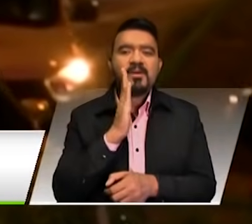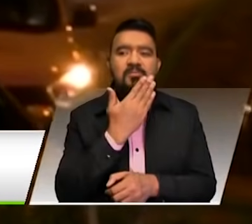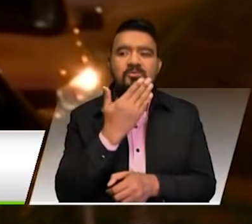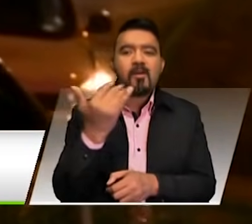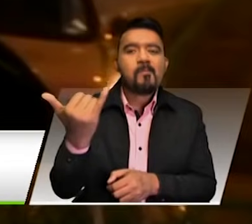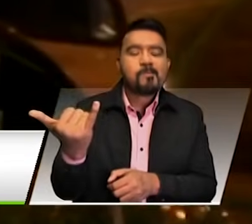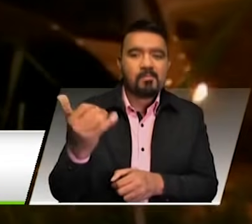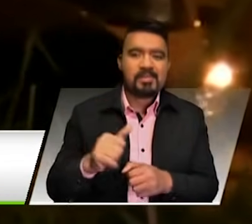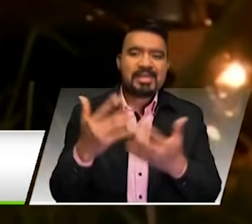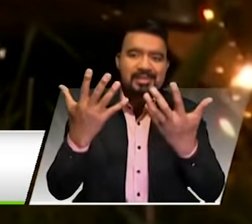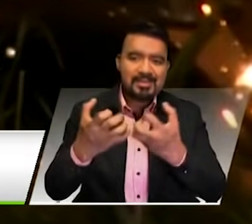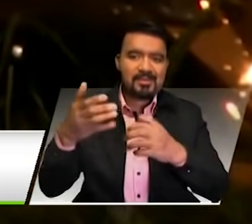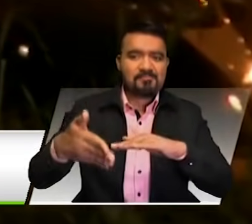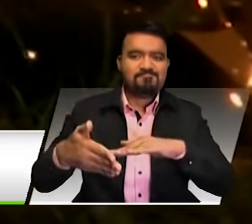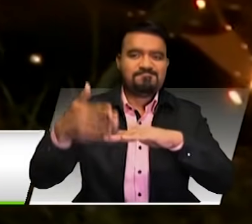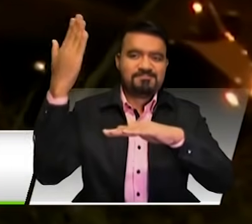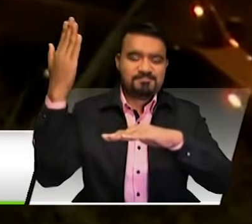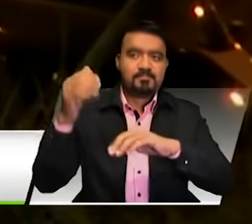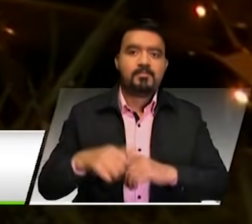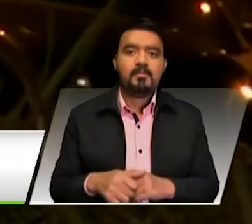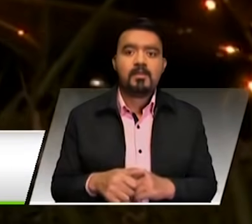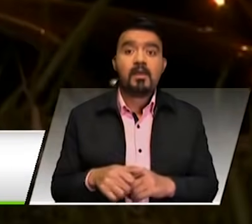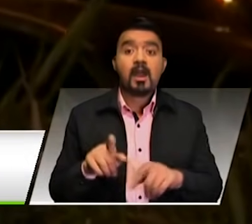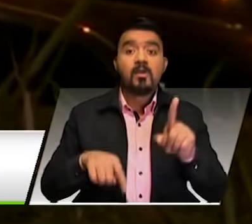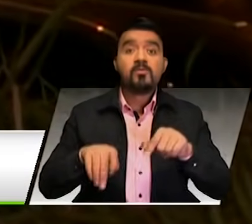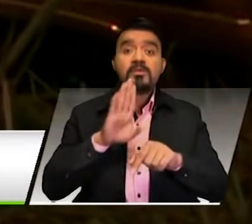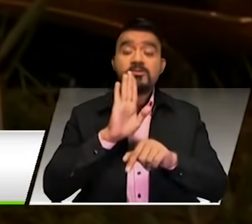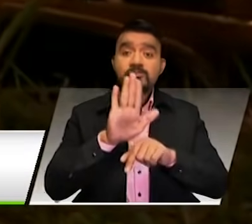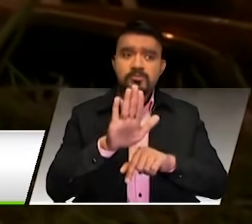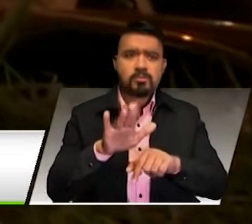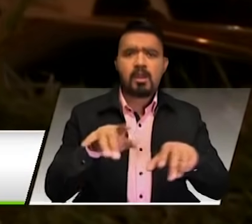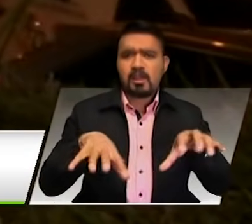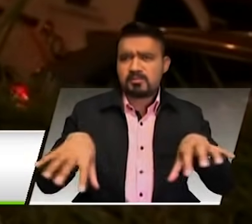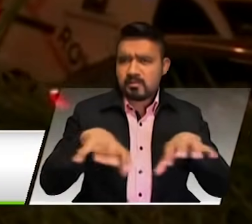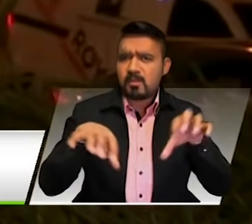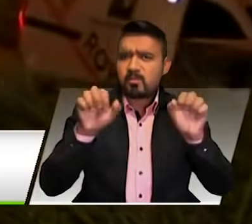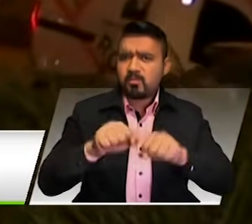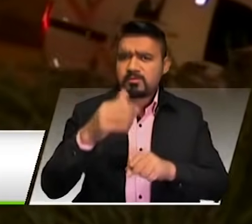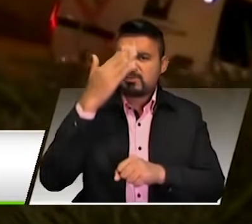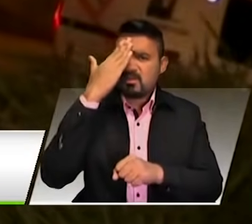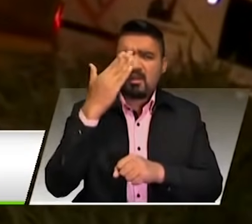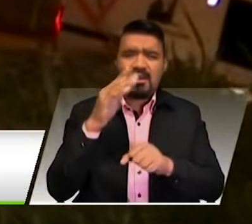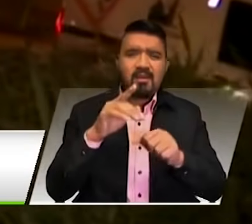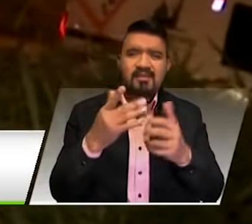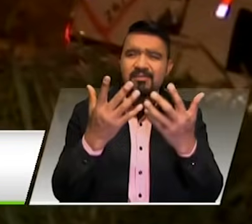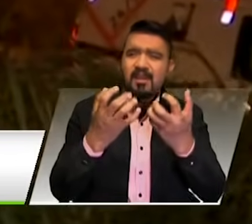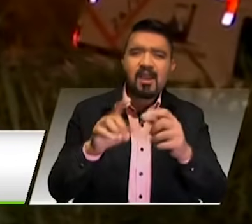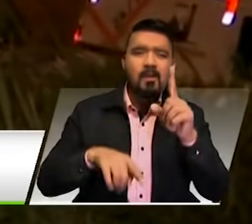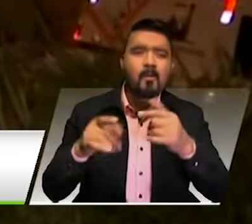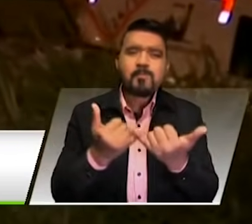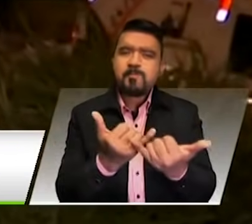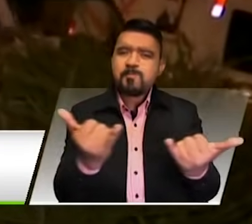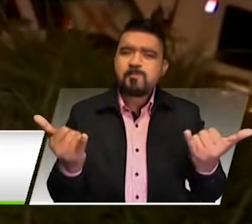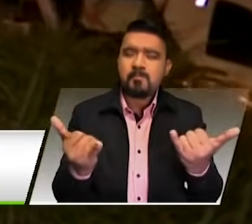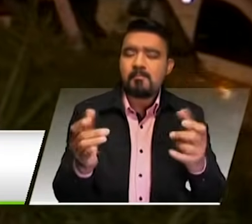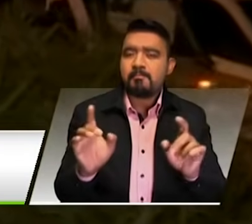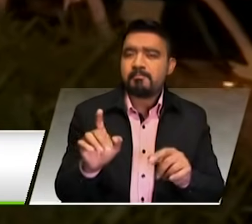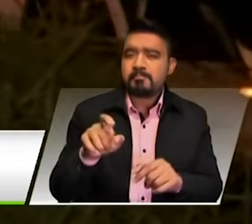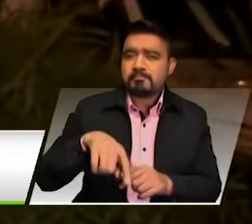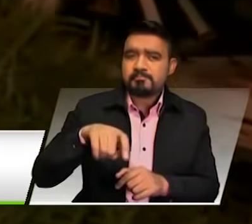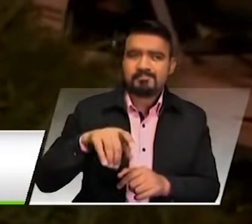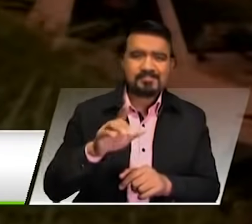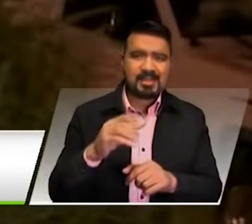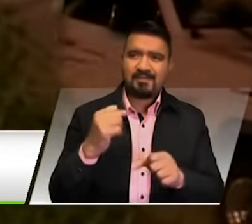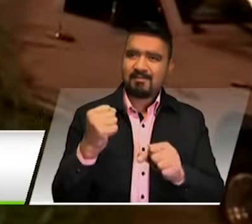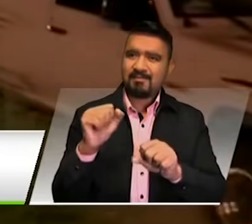la gente que protesta pues ha impedido la normal circulación del tráfico vehicular. Los carros han tenido pues